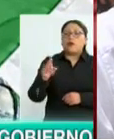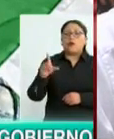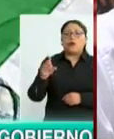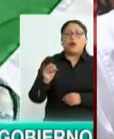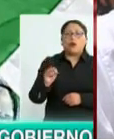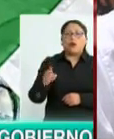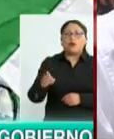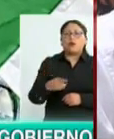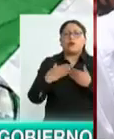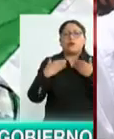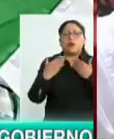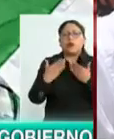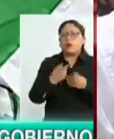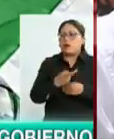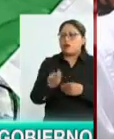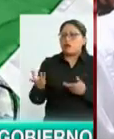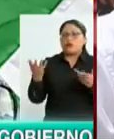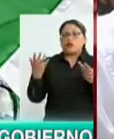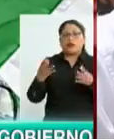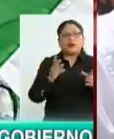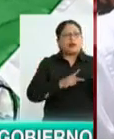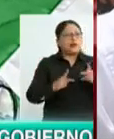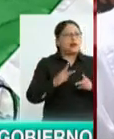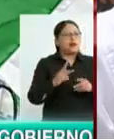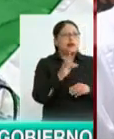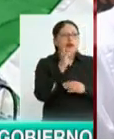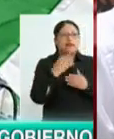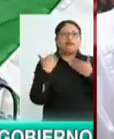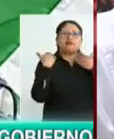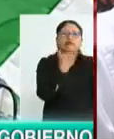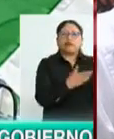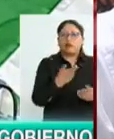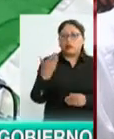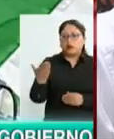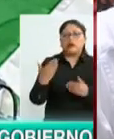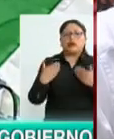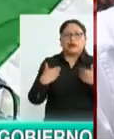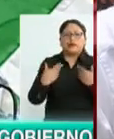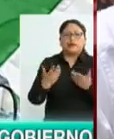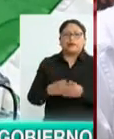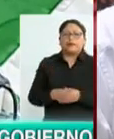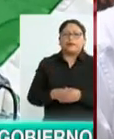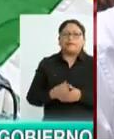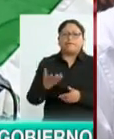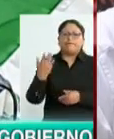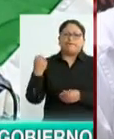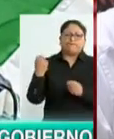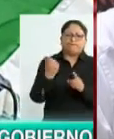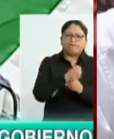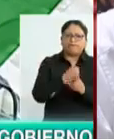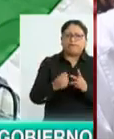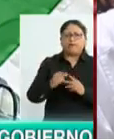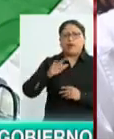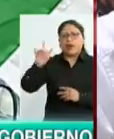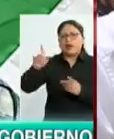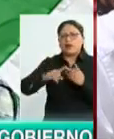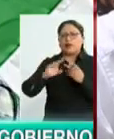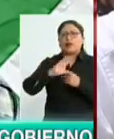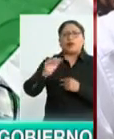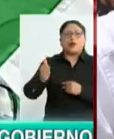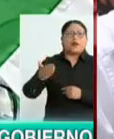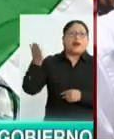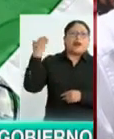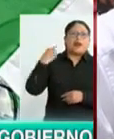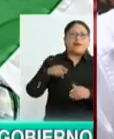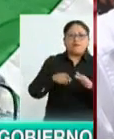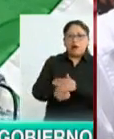round de masacres, último round de ejecuciones sumarias como las que se generaron en Sencata, en Sacaba y en otros